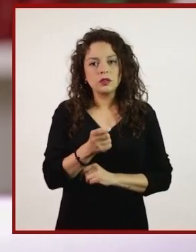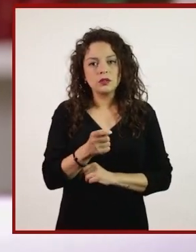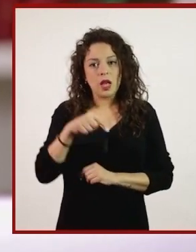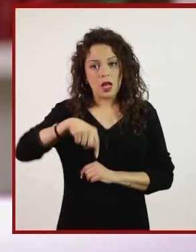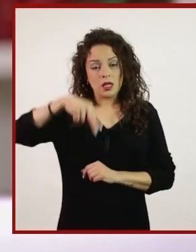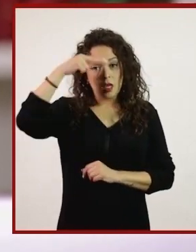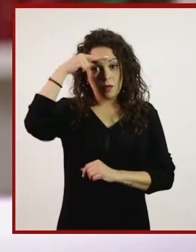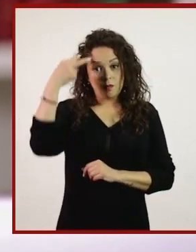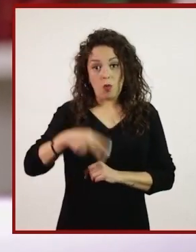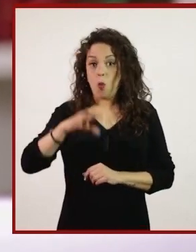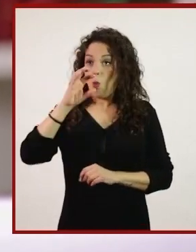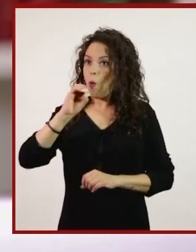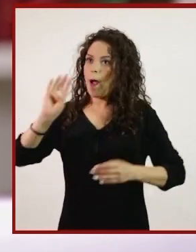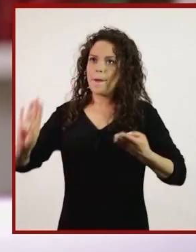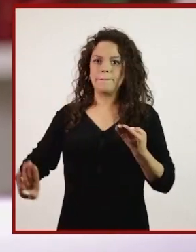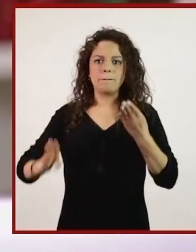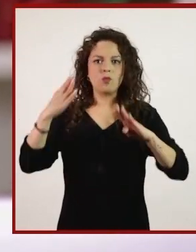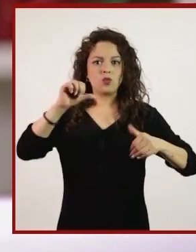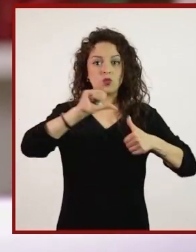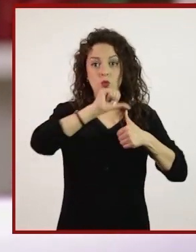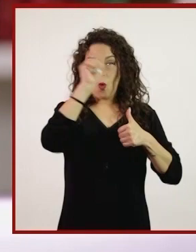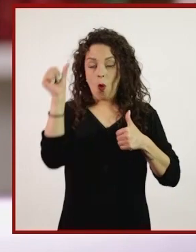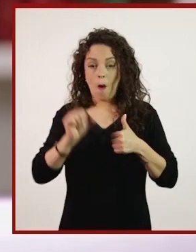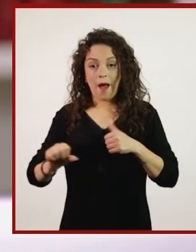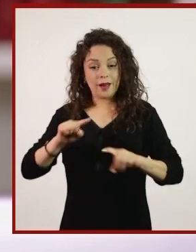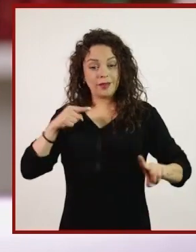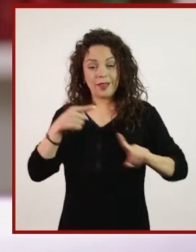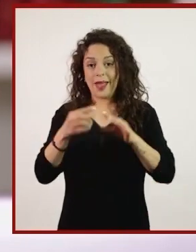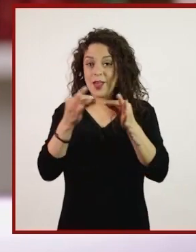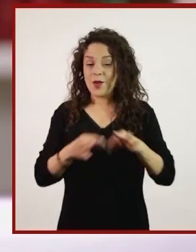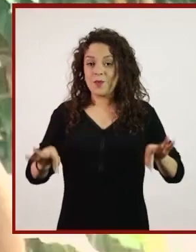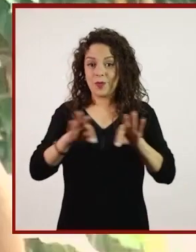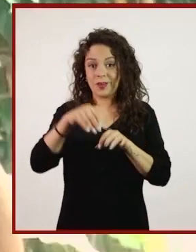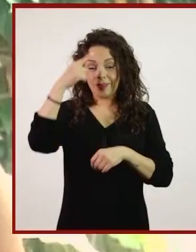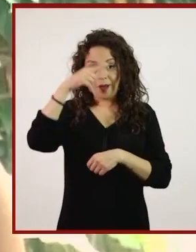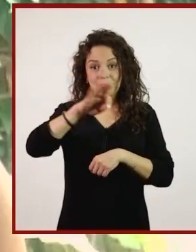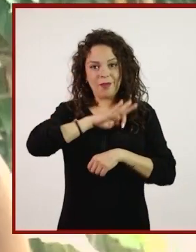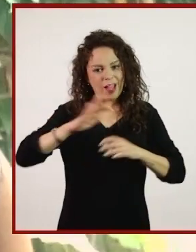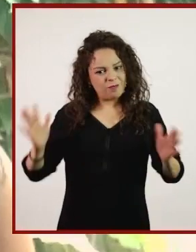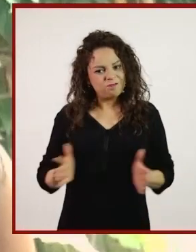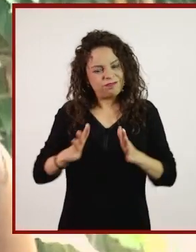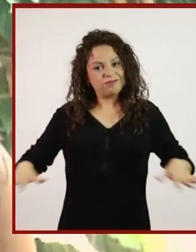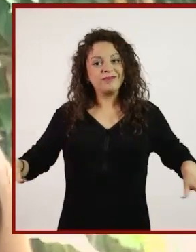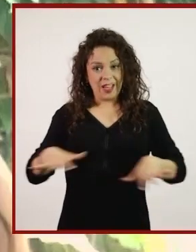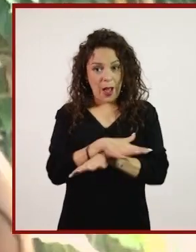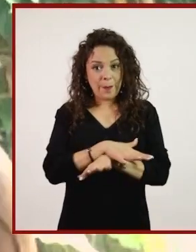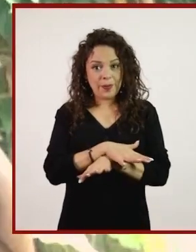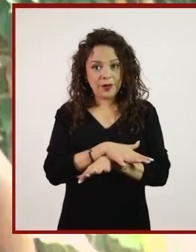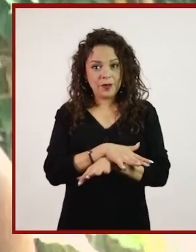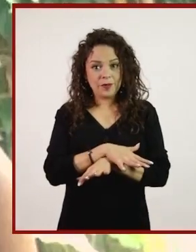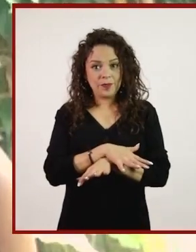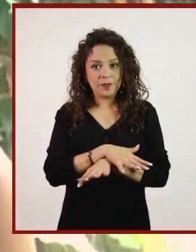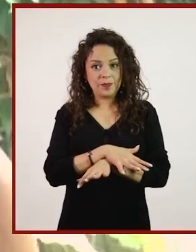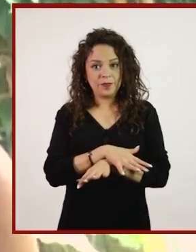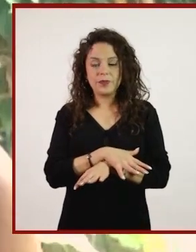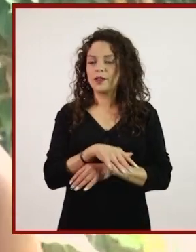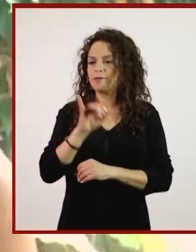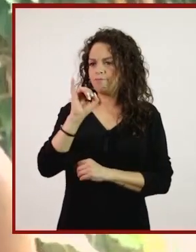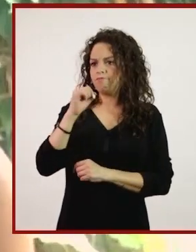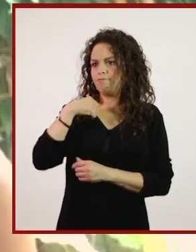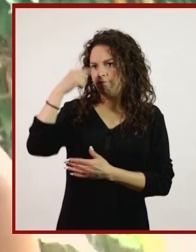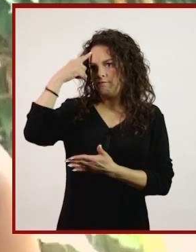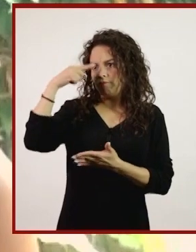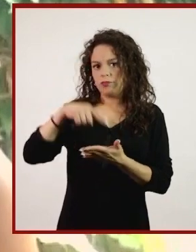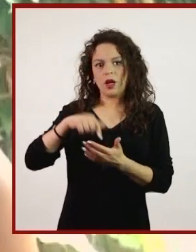ejemplos de los casos en los que en México o en el mundo el arte ha sido el motor principal para un cambio? Yo creo que el